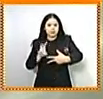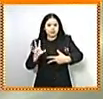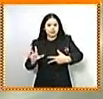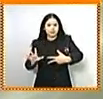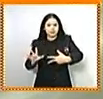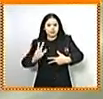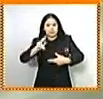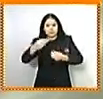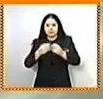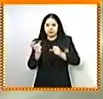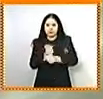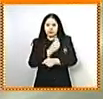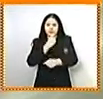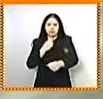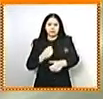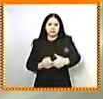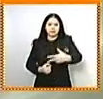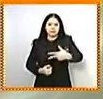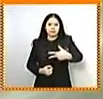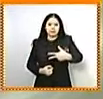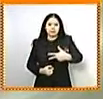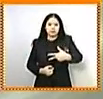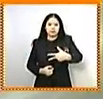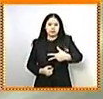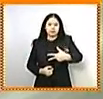75, tercer y último número ganador.